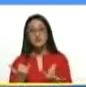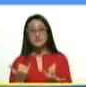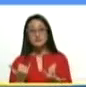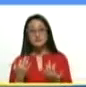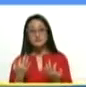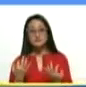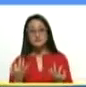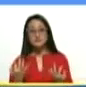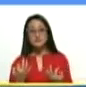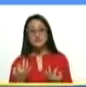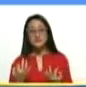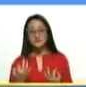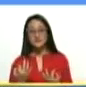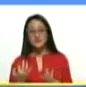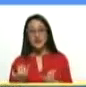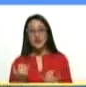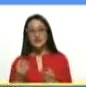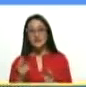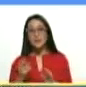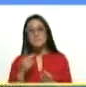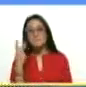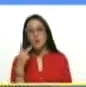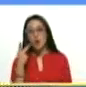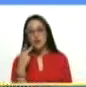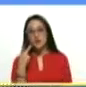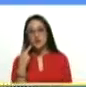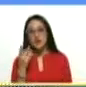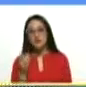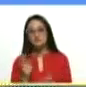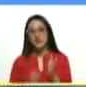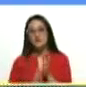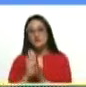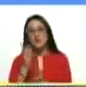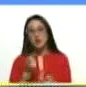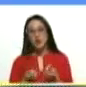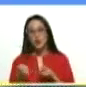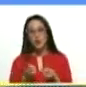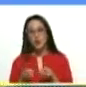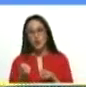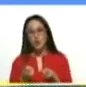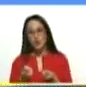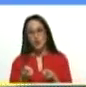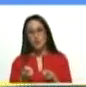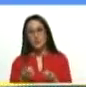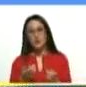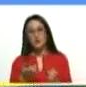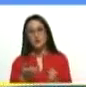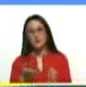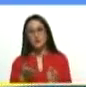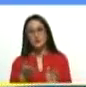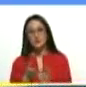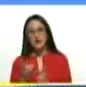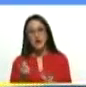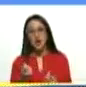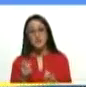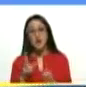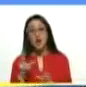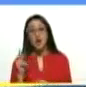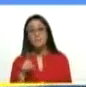firmemente en mantener las políticas de estímulo al crecimiento económico, sobre todo de la economía no